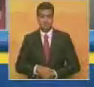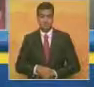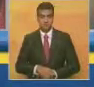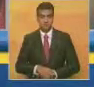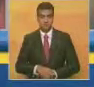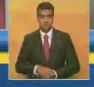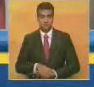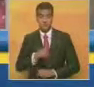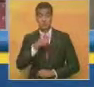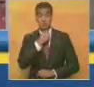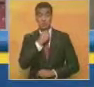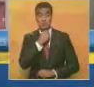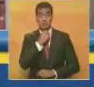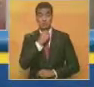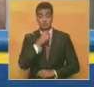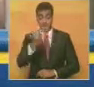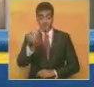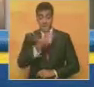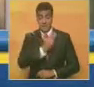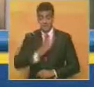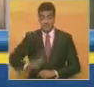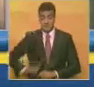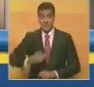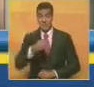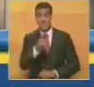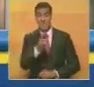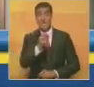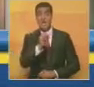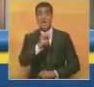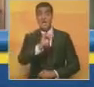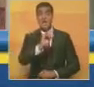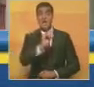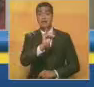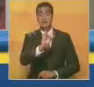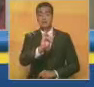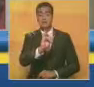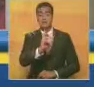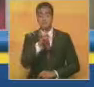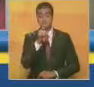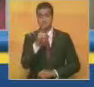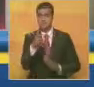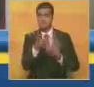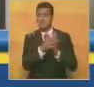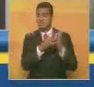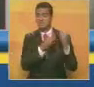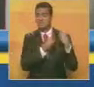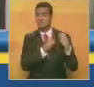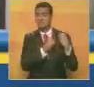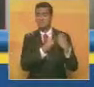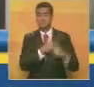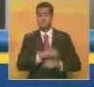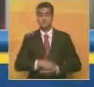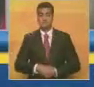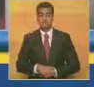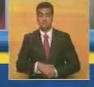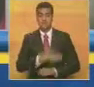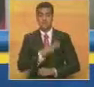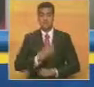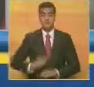Nos da mucho gusto y un honor recibirte. Por lo que tú significas, presidente